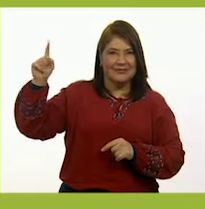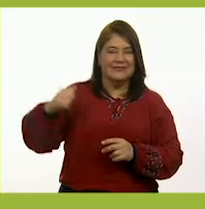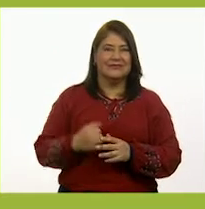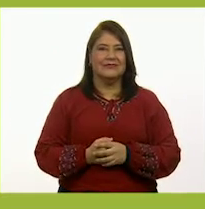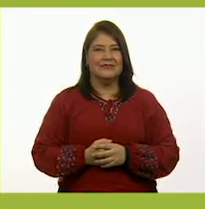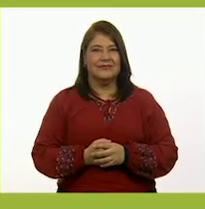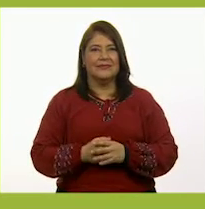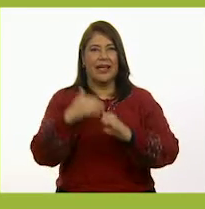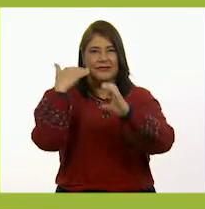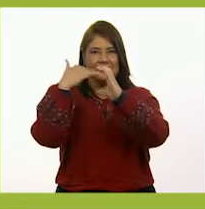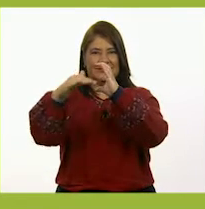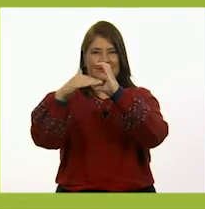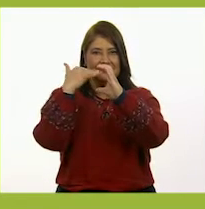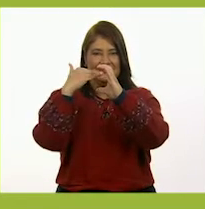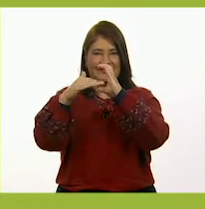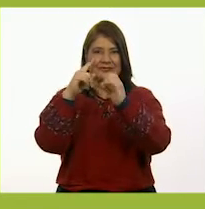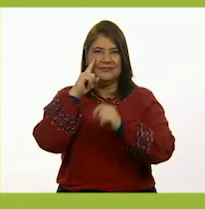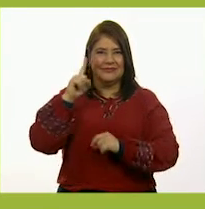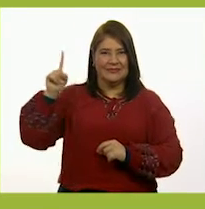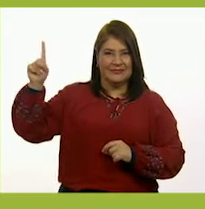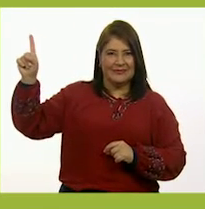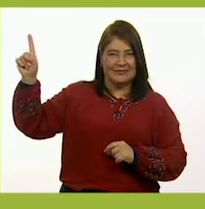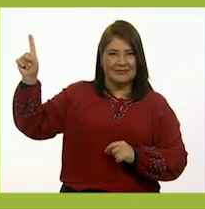sep.gob.mx. Correo